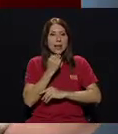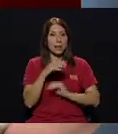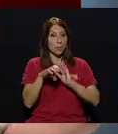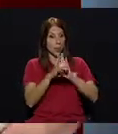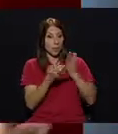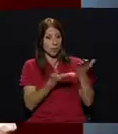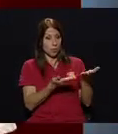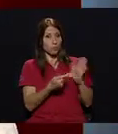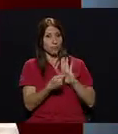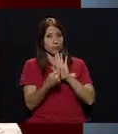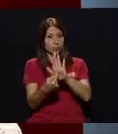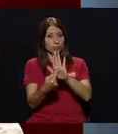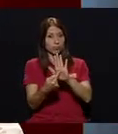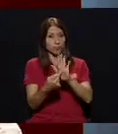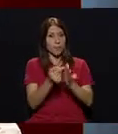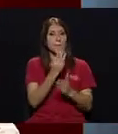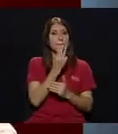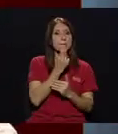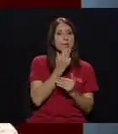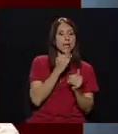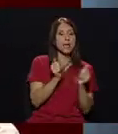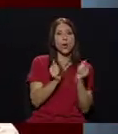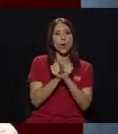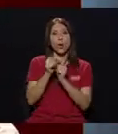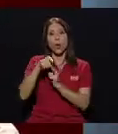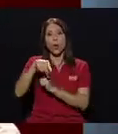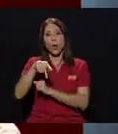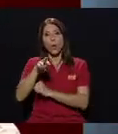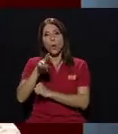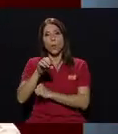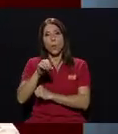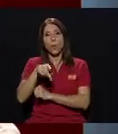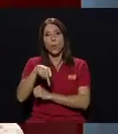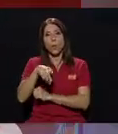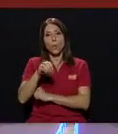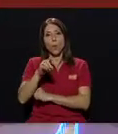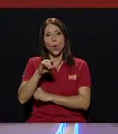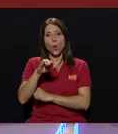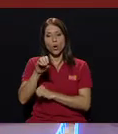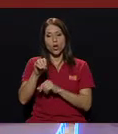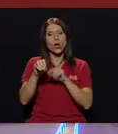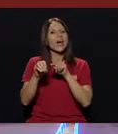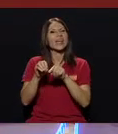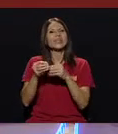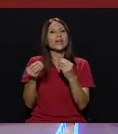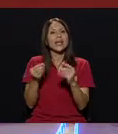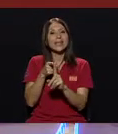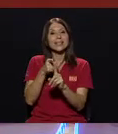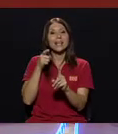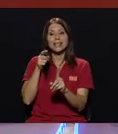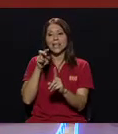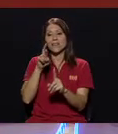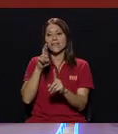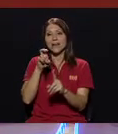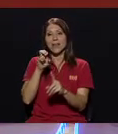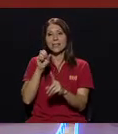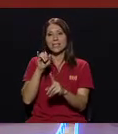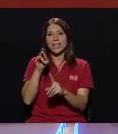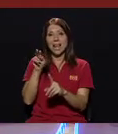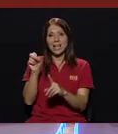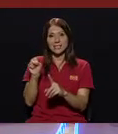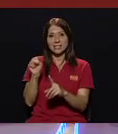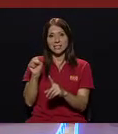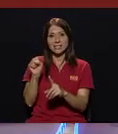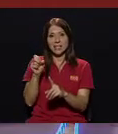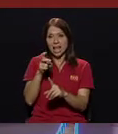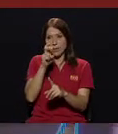una miel, por ejemplo, mezclado con el propóleo. La miel de propóleo. Las abejas producen el propóleo a base de resinas que colectan en